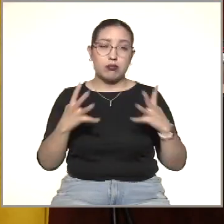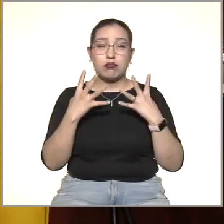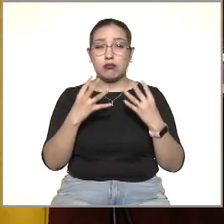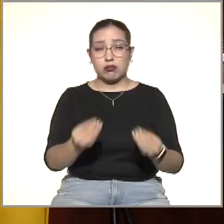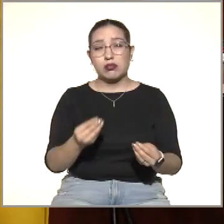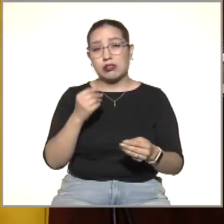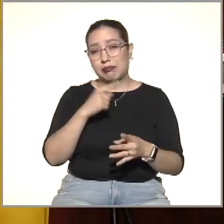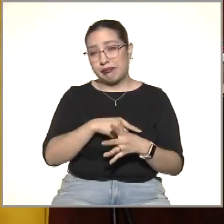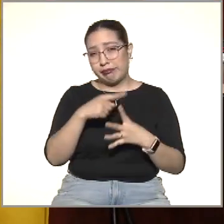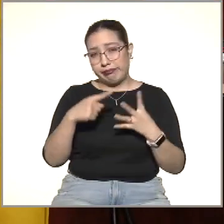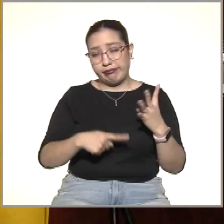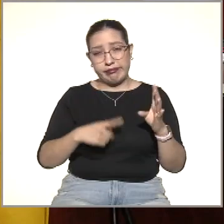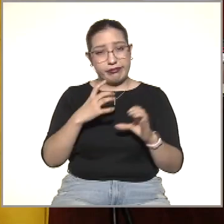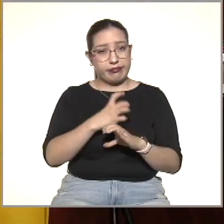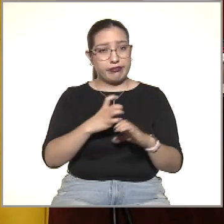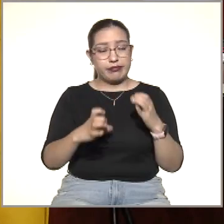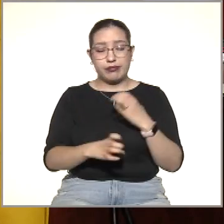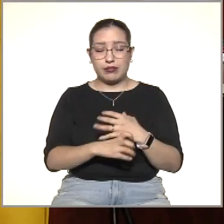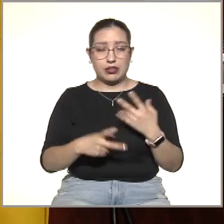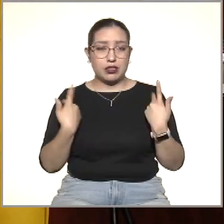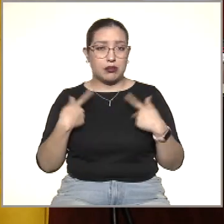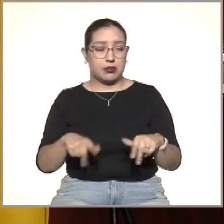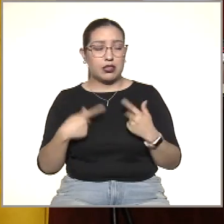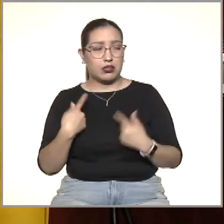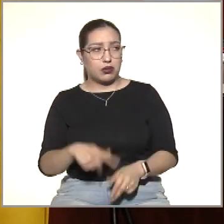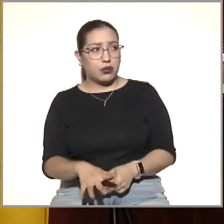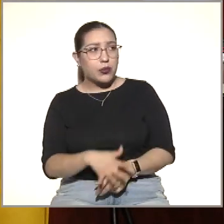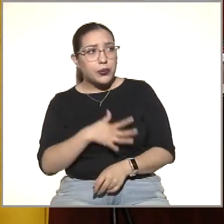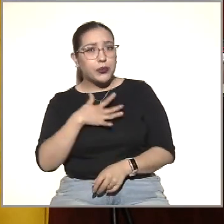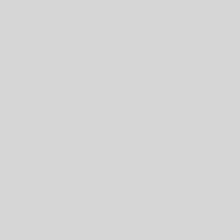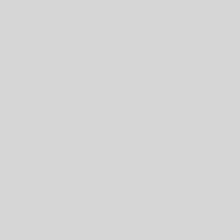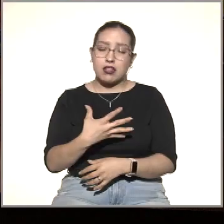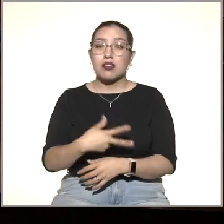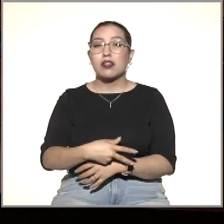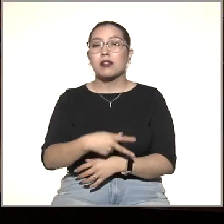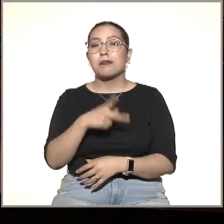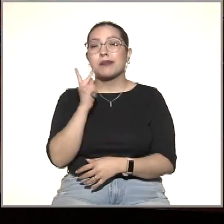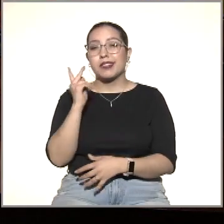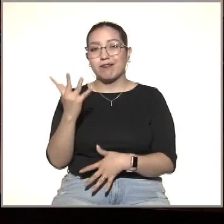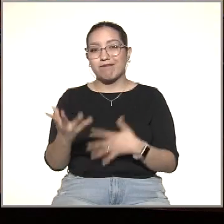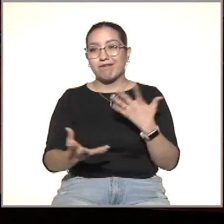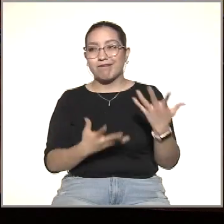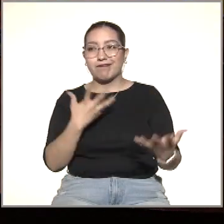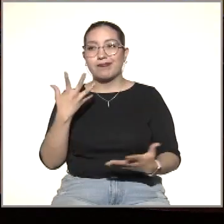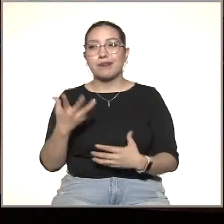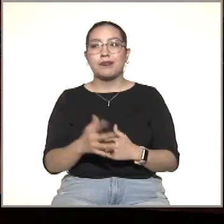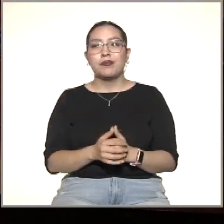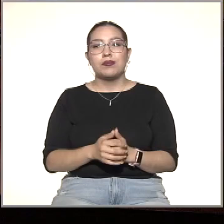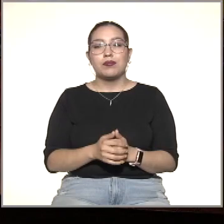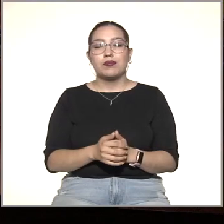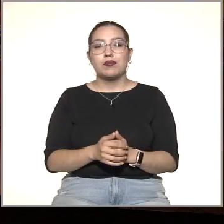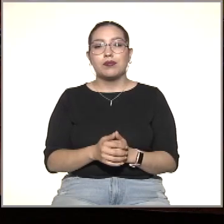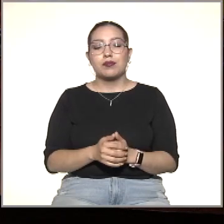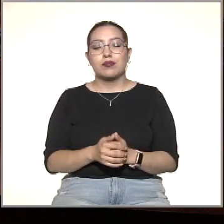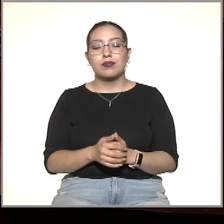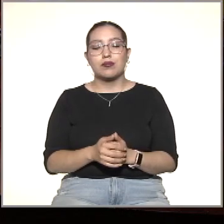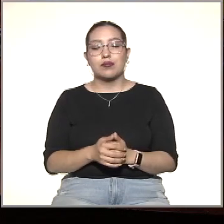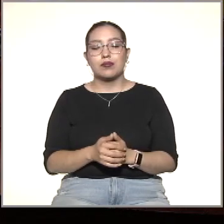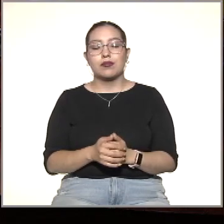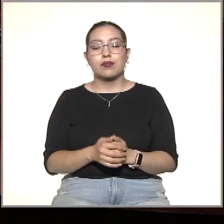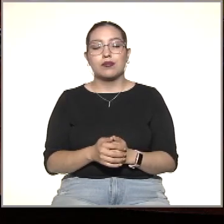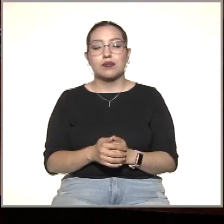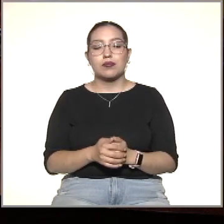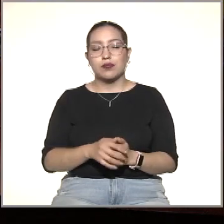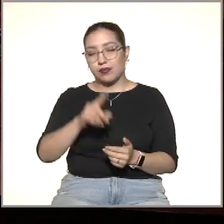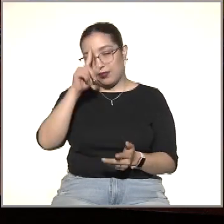puede interpretar una persona que no tiene fin. El punto es justo esto. ¿Qué decimos?